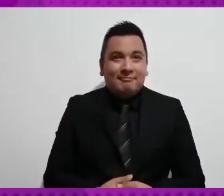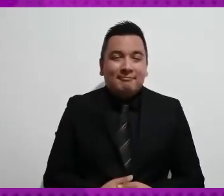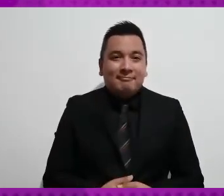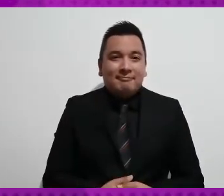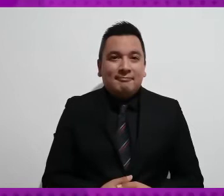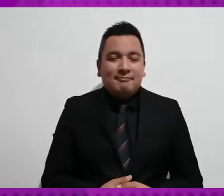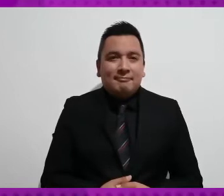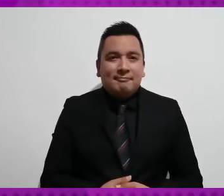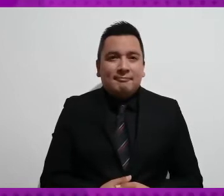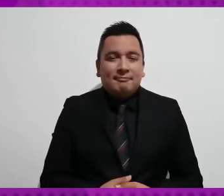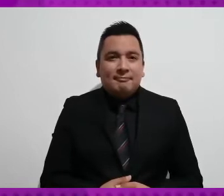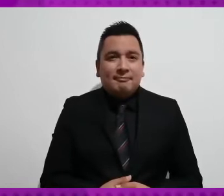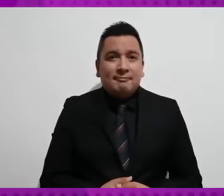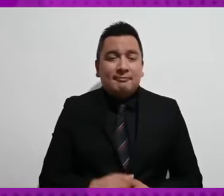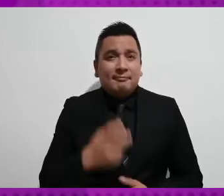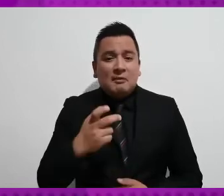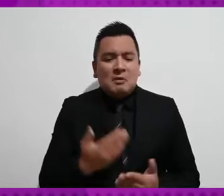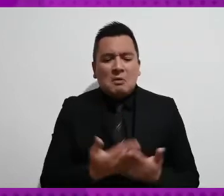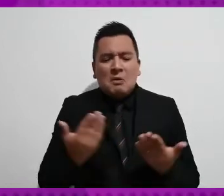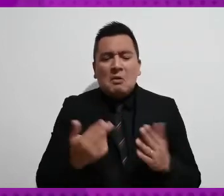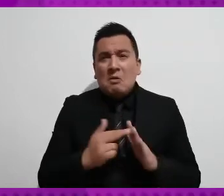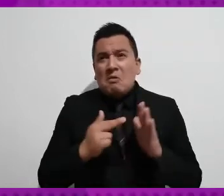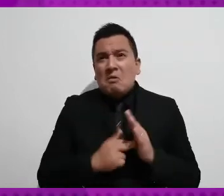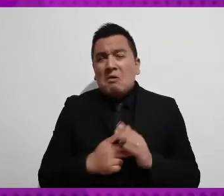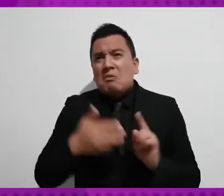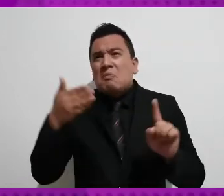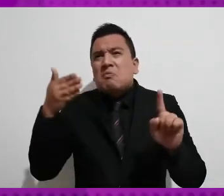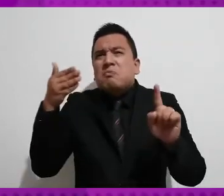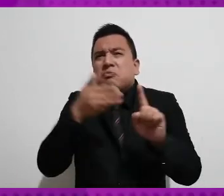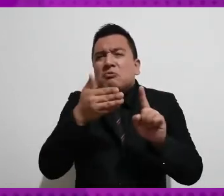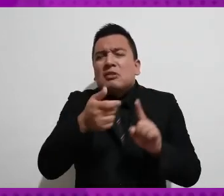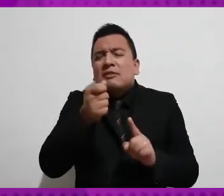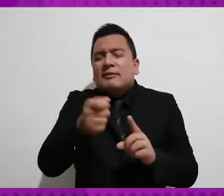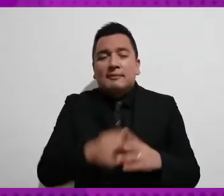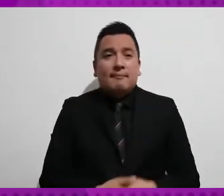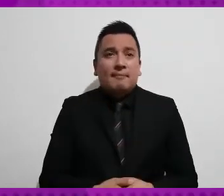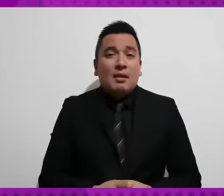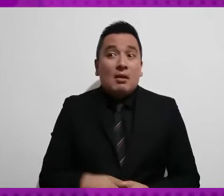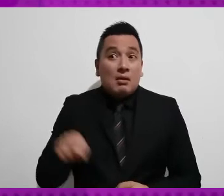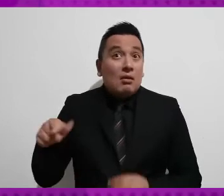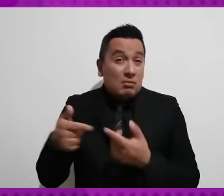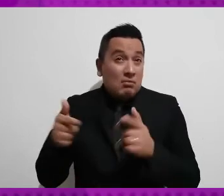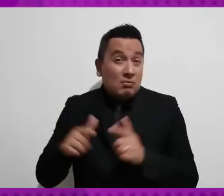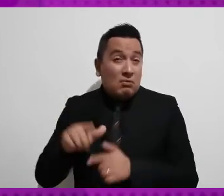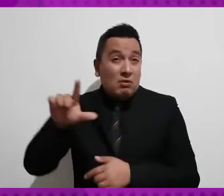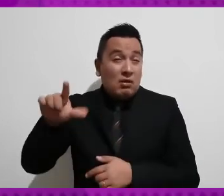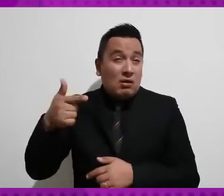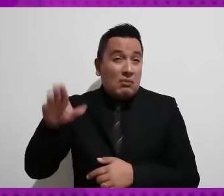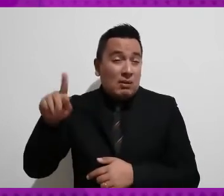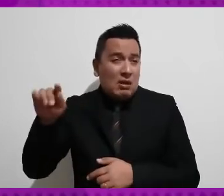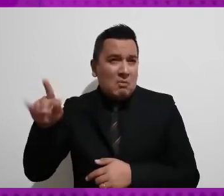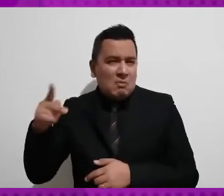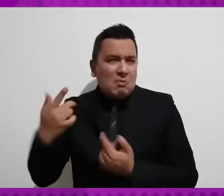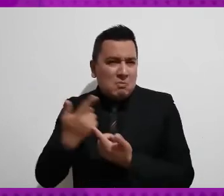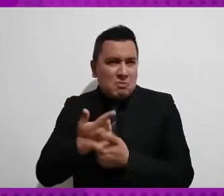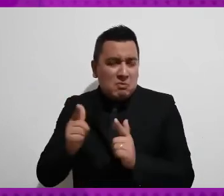en estos casos. Entonces, el protocolo se centra en esto, en permitir que la persona llegue de